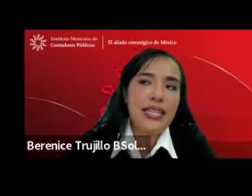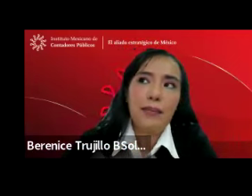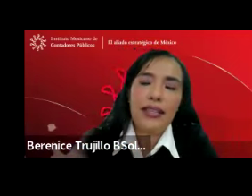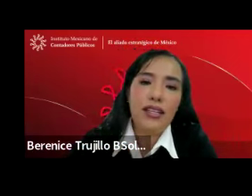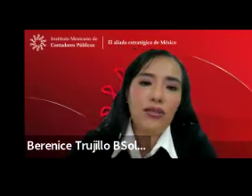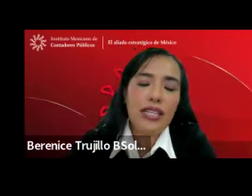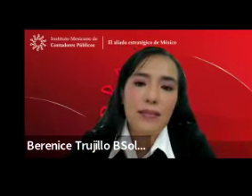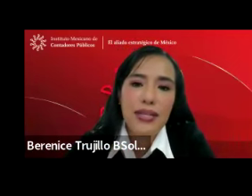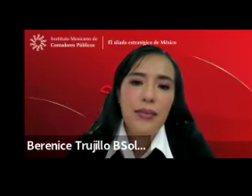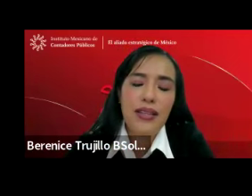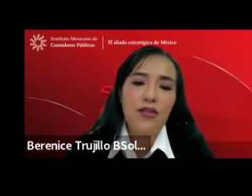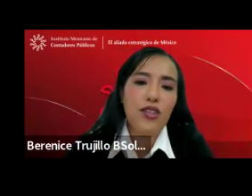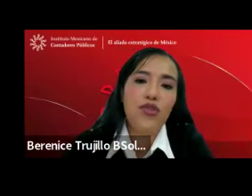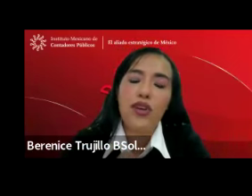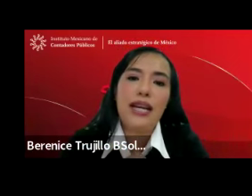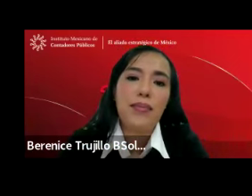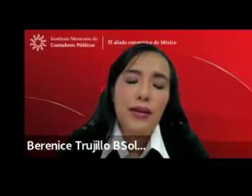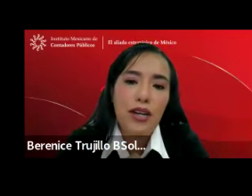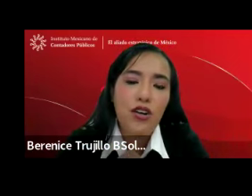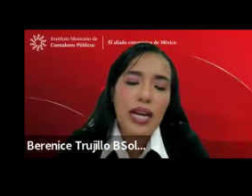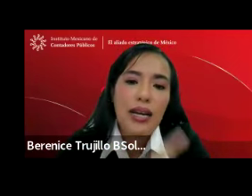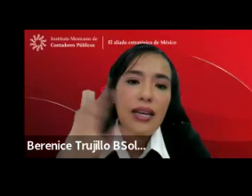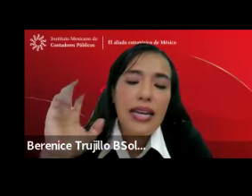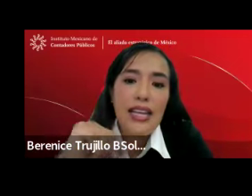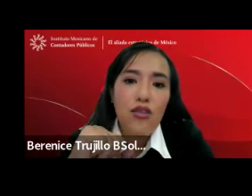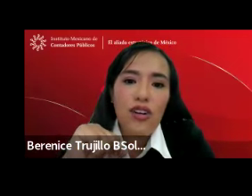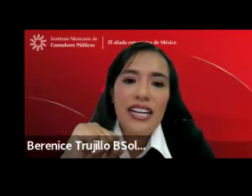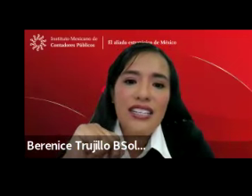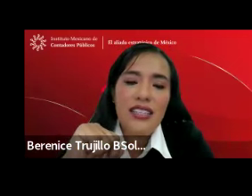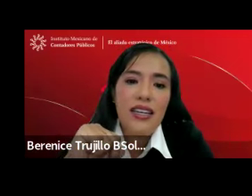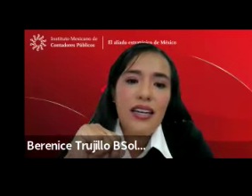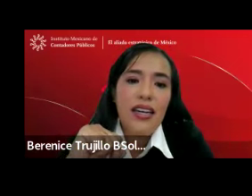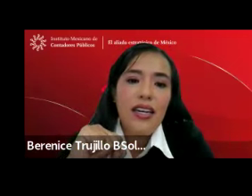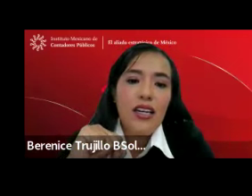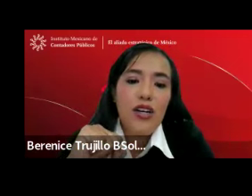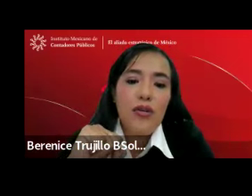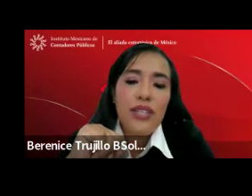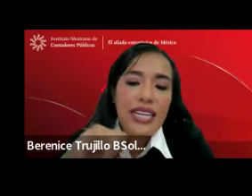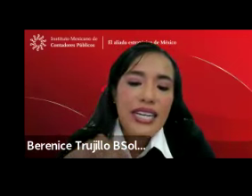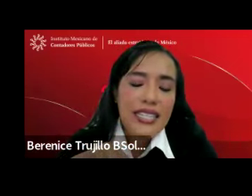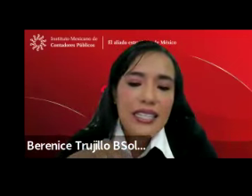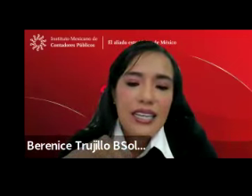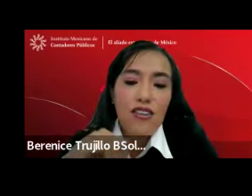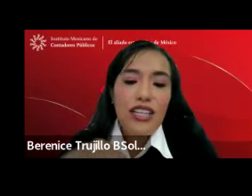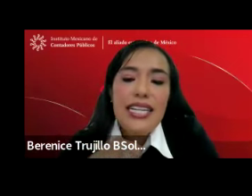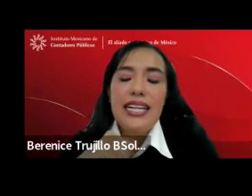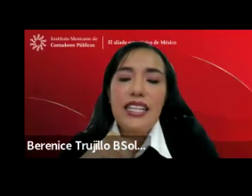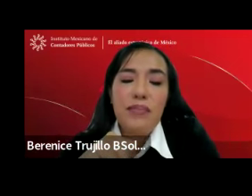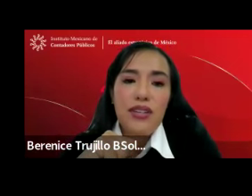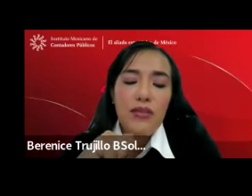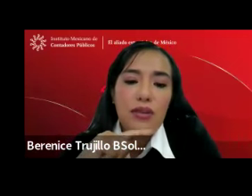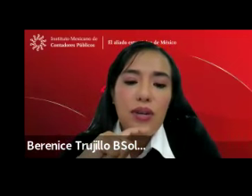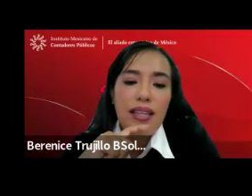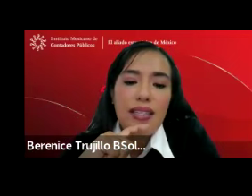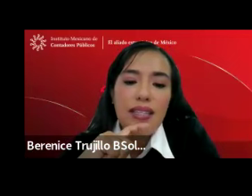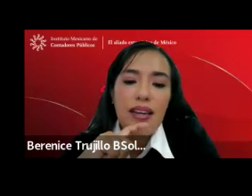a la empresa Patito y esa empresa Patito es muy buena porque me cobra en dólares. Pues, ¿qué crees? No tiene la lista